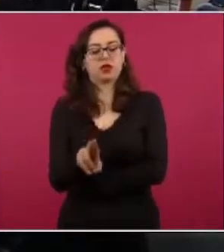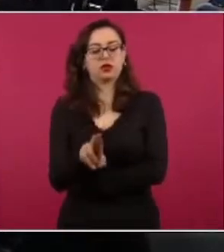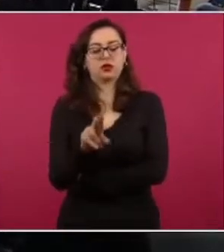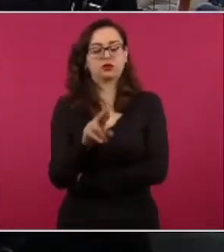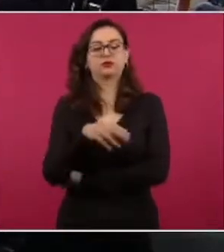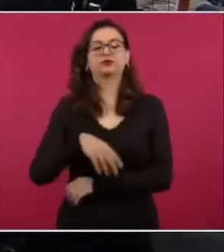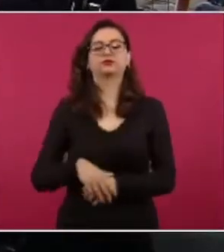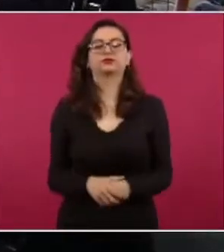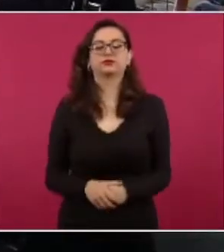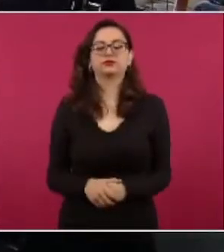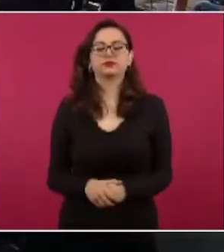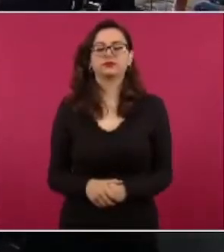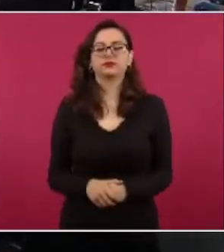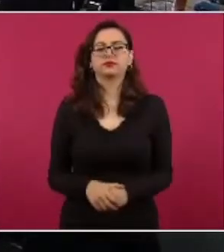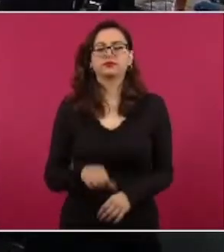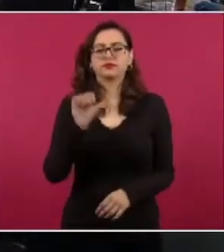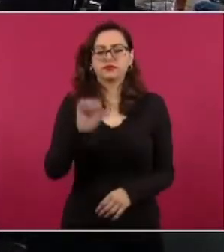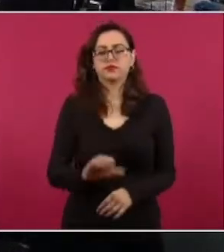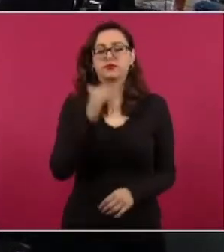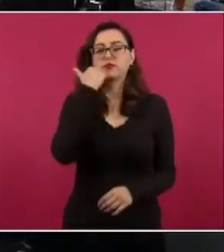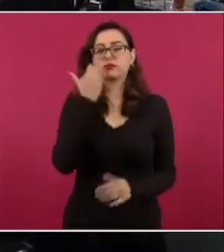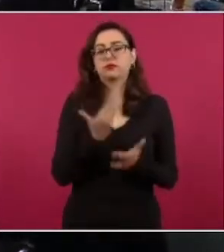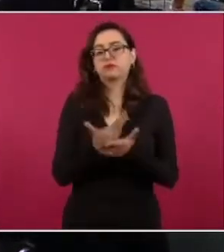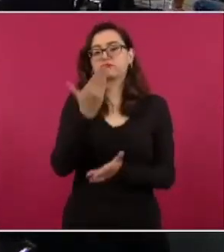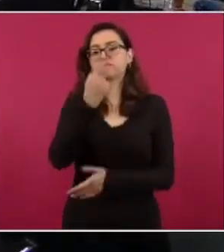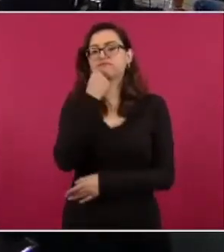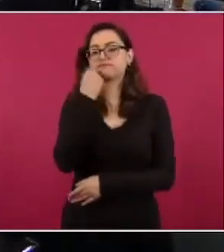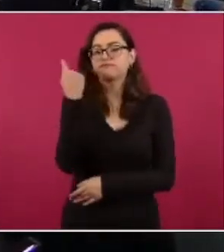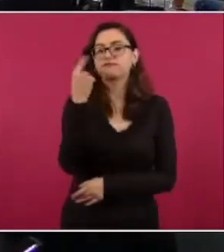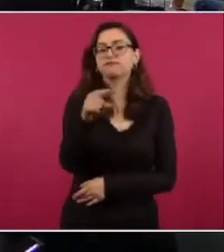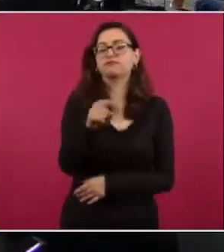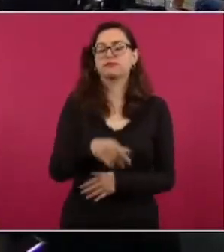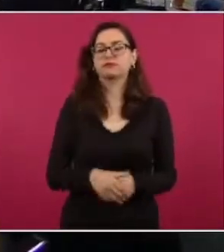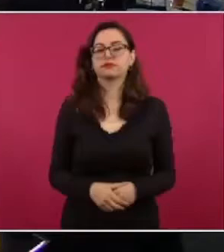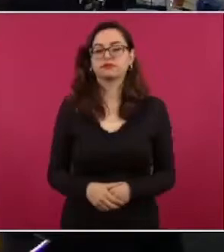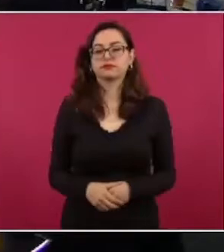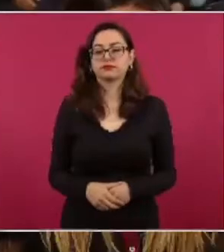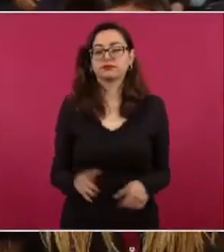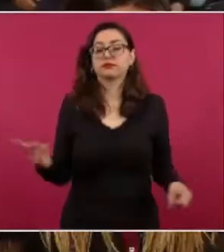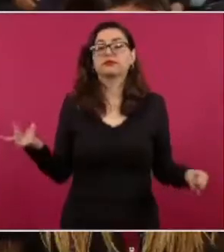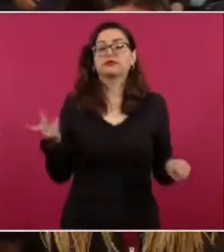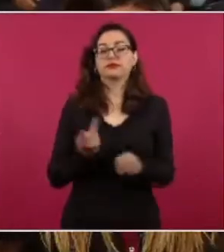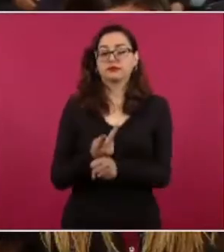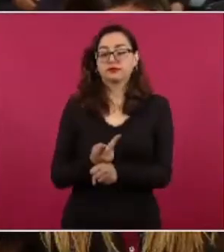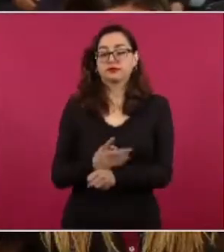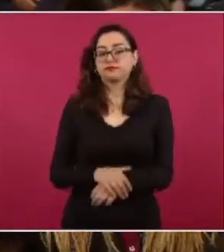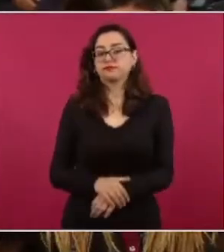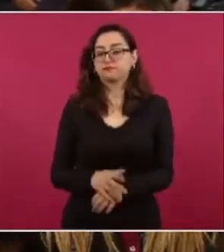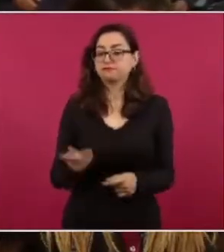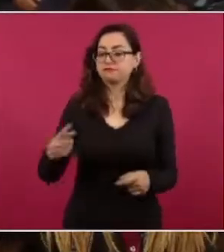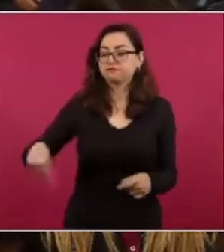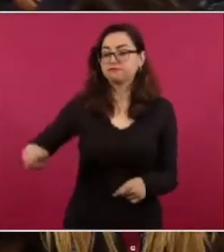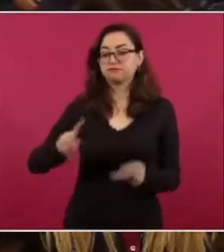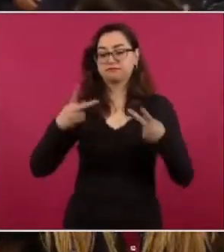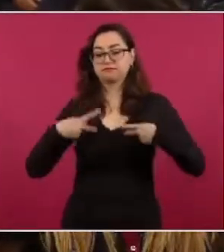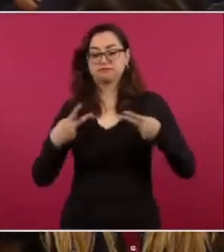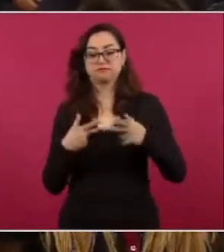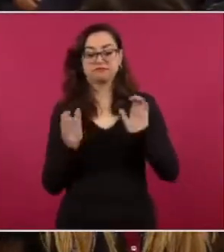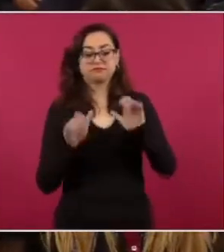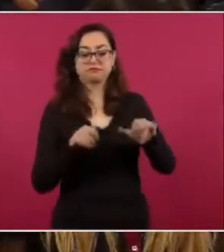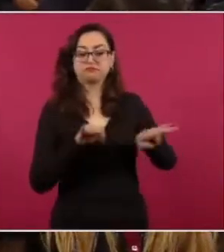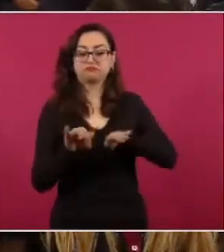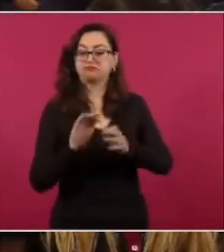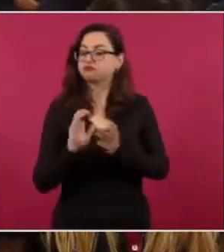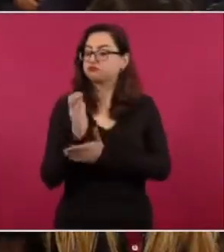Presidente, el día de hoy vengo a exponerle una denuncia que tiene que ver con el fenómeno nuevamente de la subcontratación. Hace ya algunos meses, a principios de